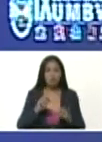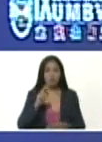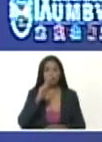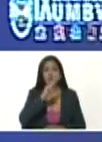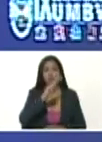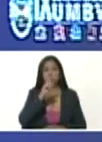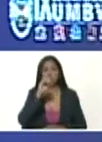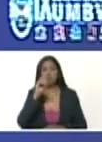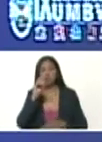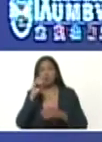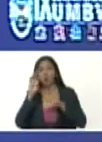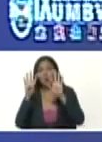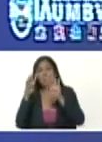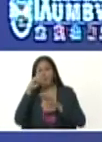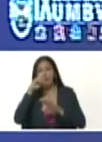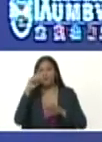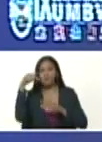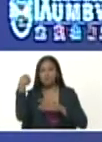209 años después,